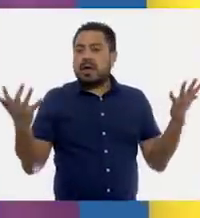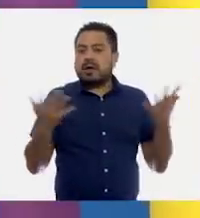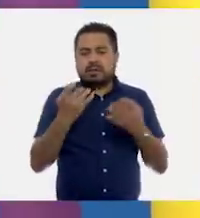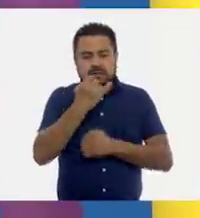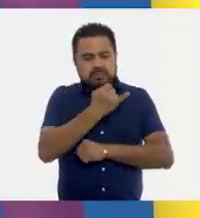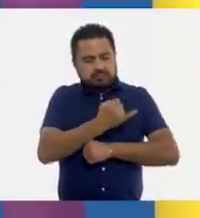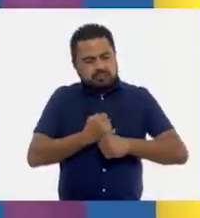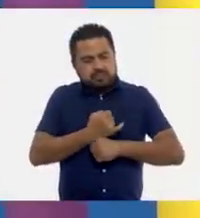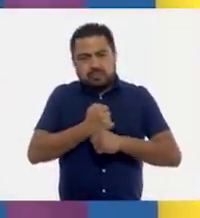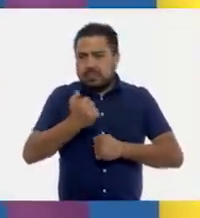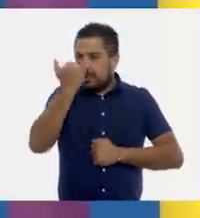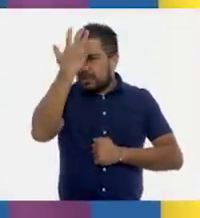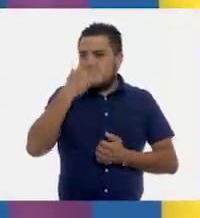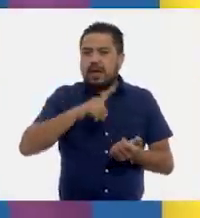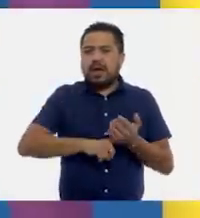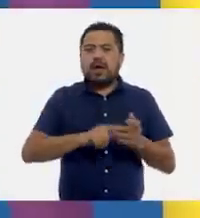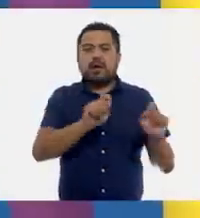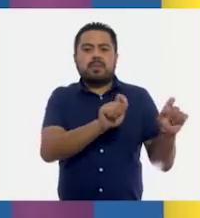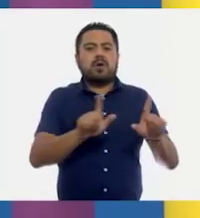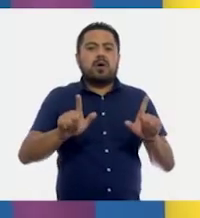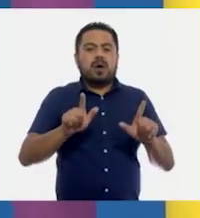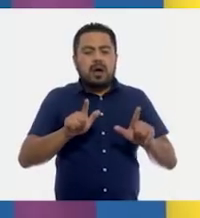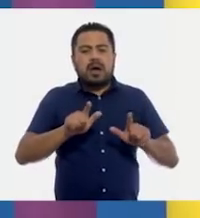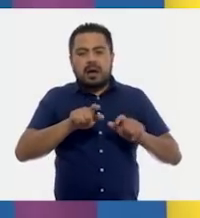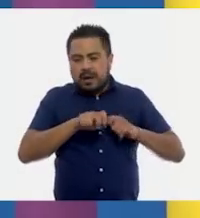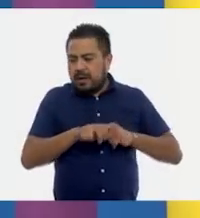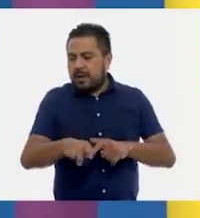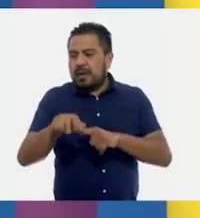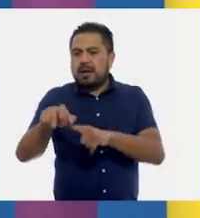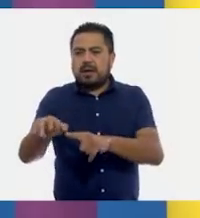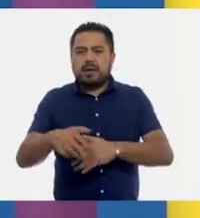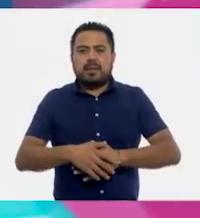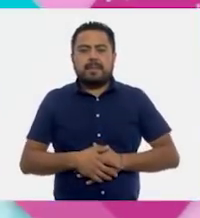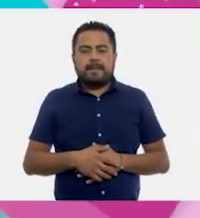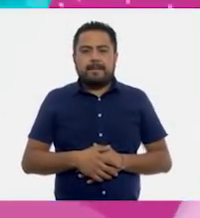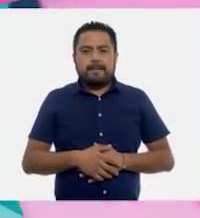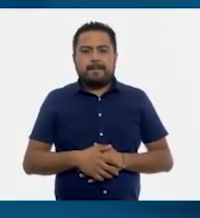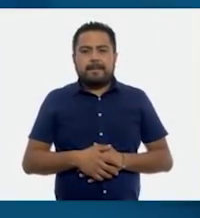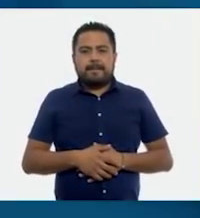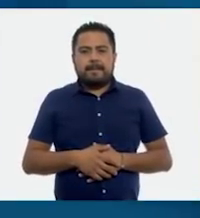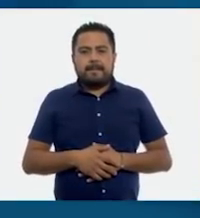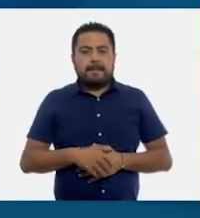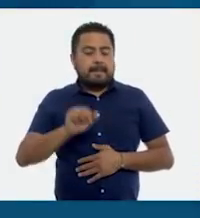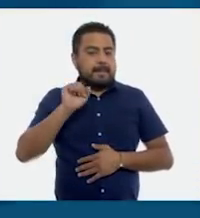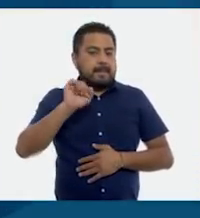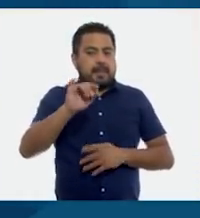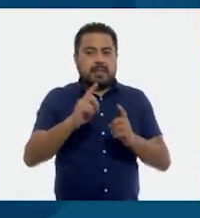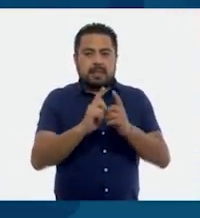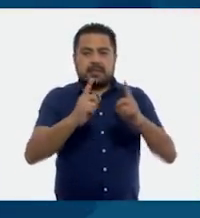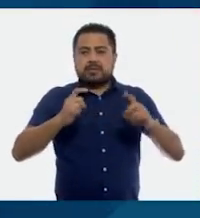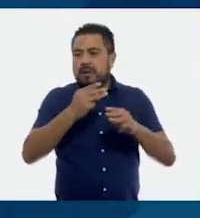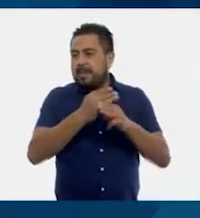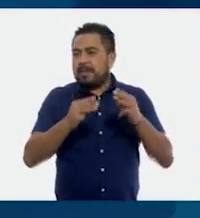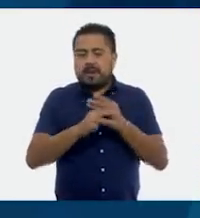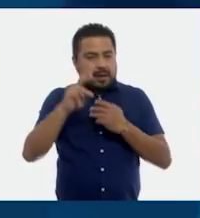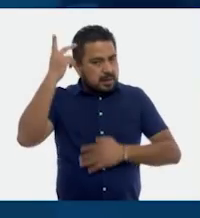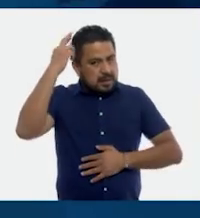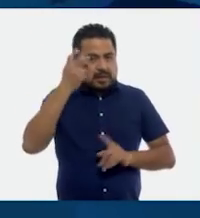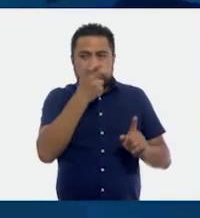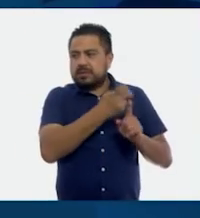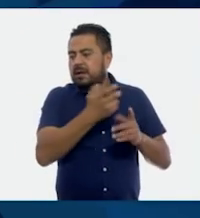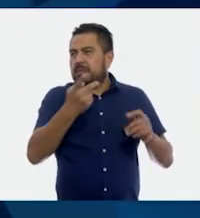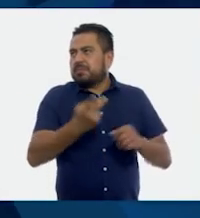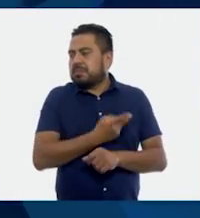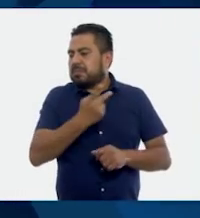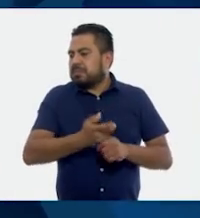de una imagen en el programa Caminos y Bandidos. Sí, el desarrollo material del porfiriato es un hecho